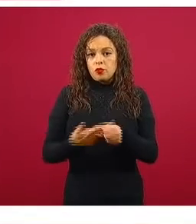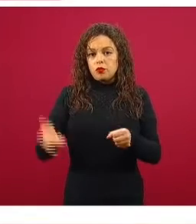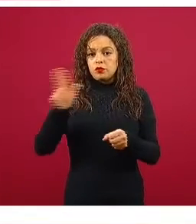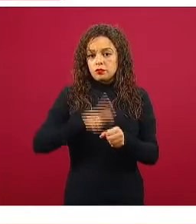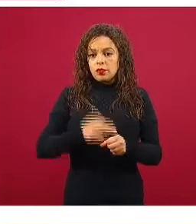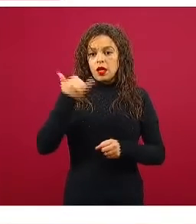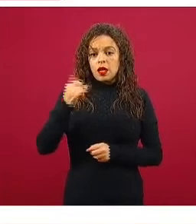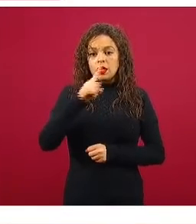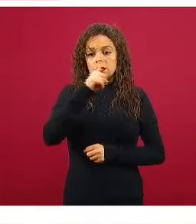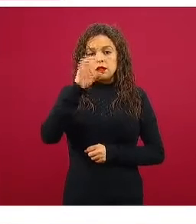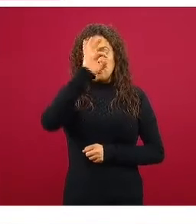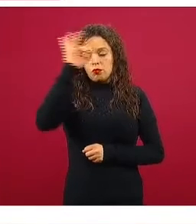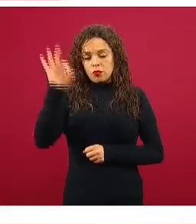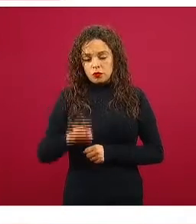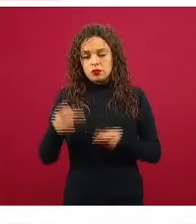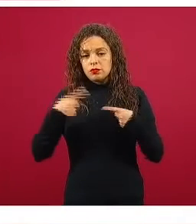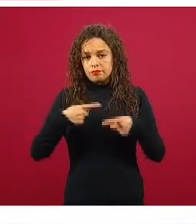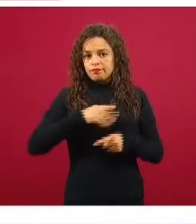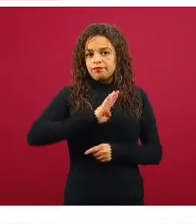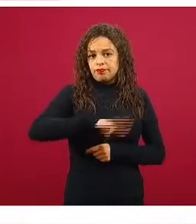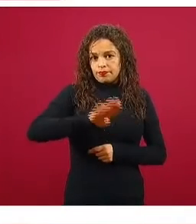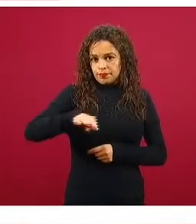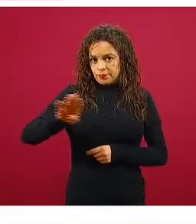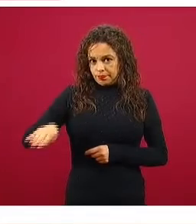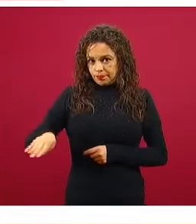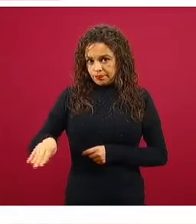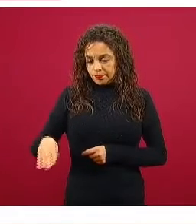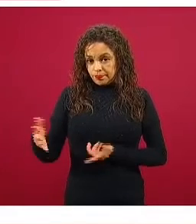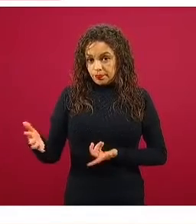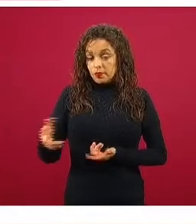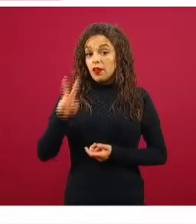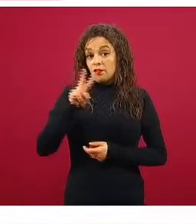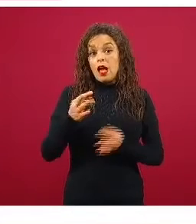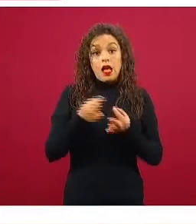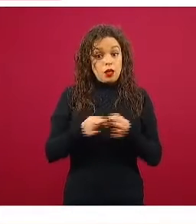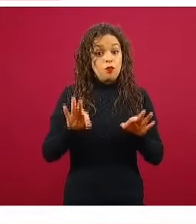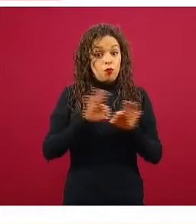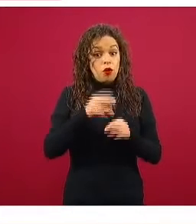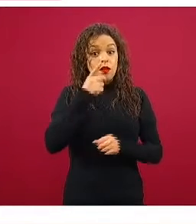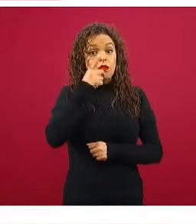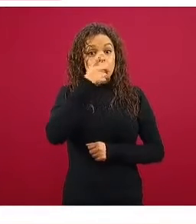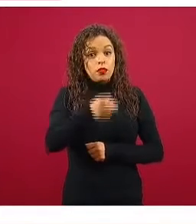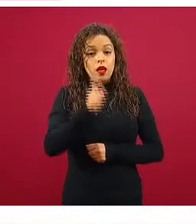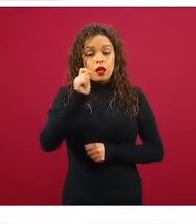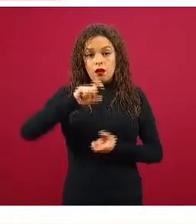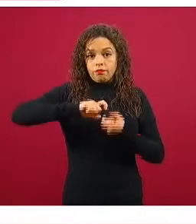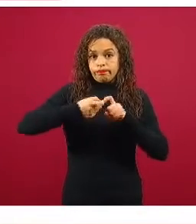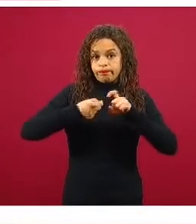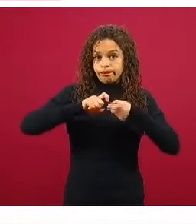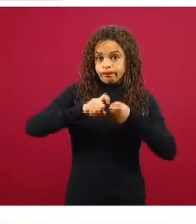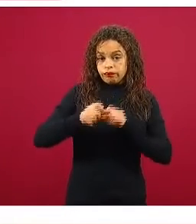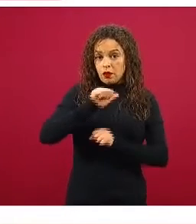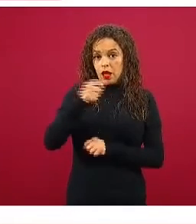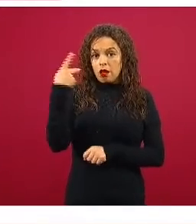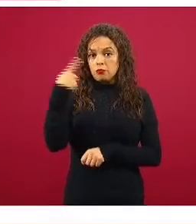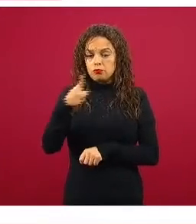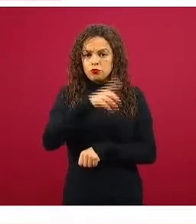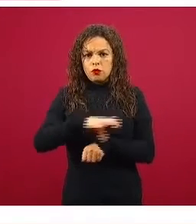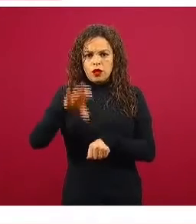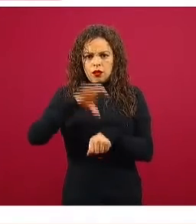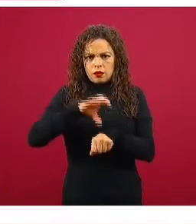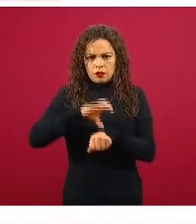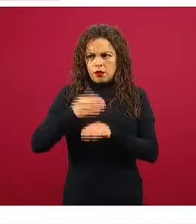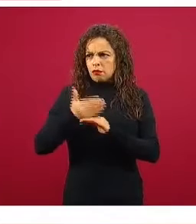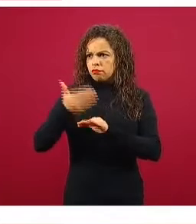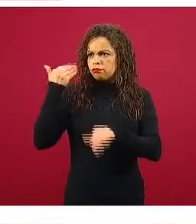las defunciones. Importante también mencionar que en base a un algoritmo clínico definido desde hace ya 2